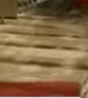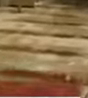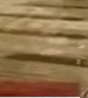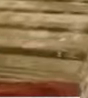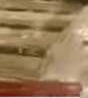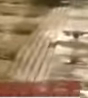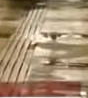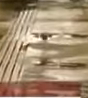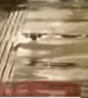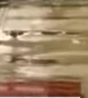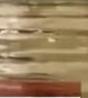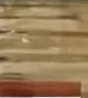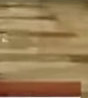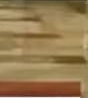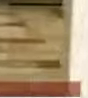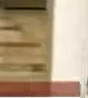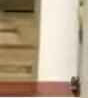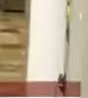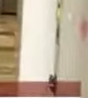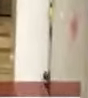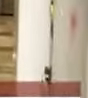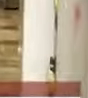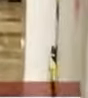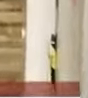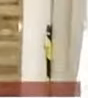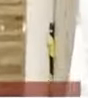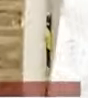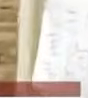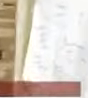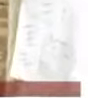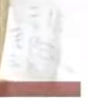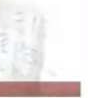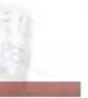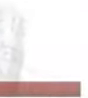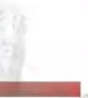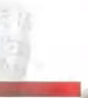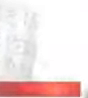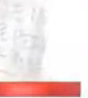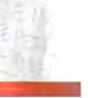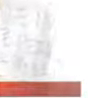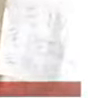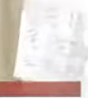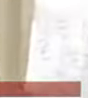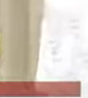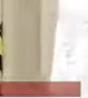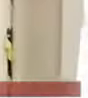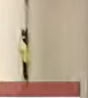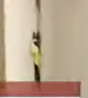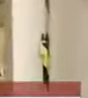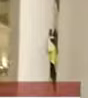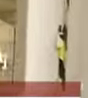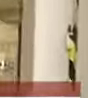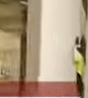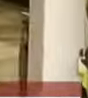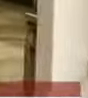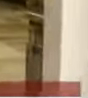lo que ha sido estos demanes en el metro Estación Santa Julia de la comuna La Granja. Ustedes, como pueden ver a través de nuestras imágenes, en el sector del